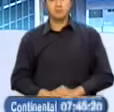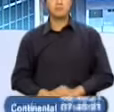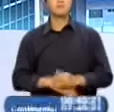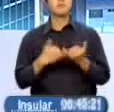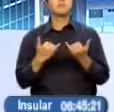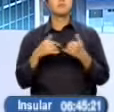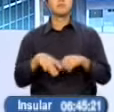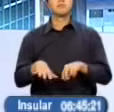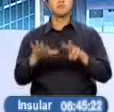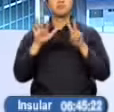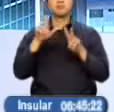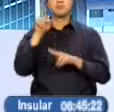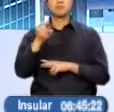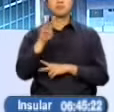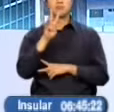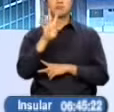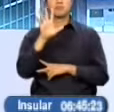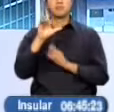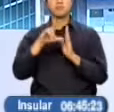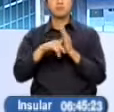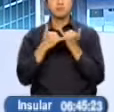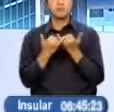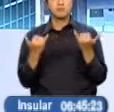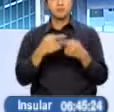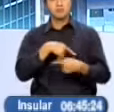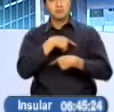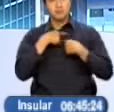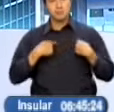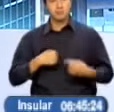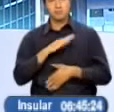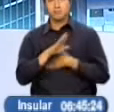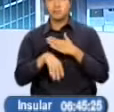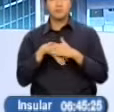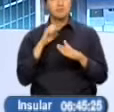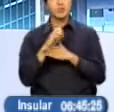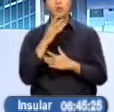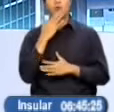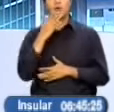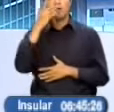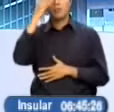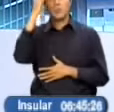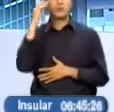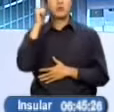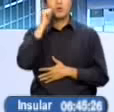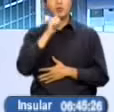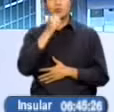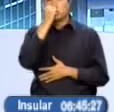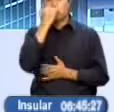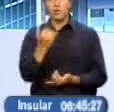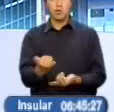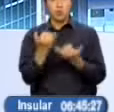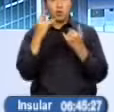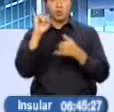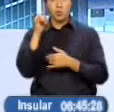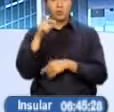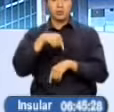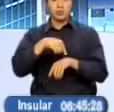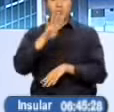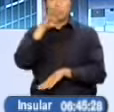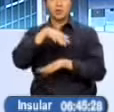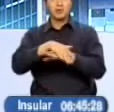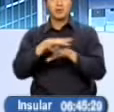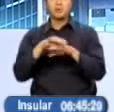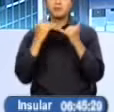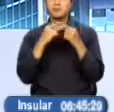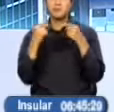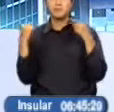reloj marca las 7 de la mañana con 45 minutos y el corazón de los ecuatorianos está pintado de amarillo azul y rojo porque hoy jueves a las 16 horas se